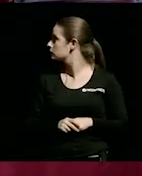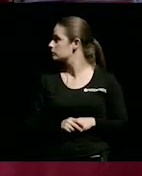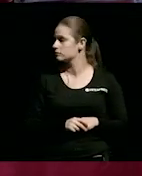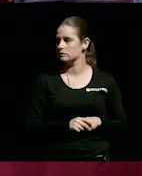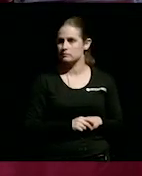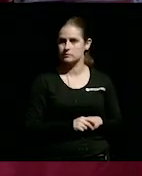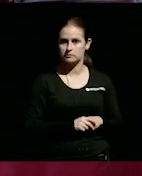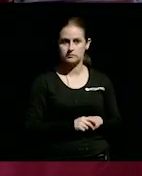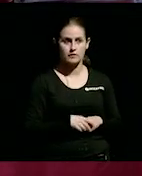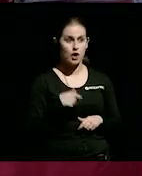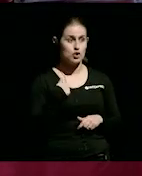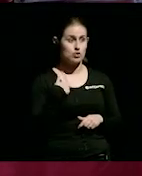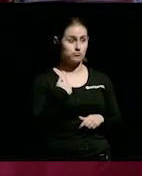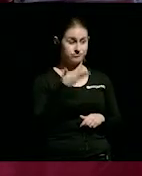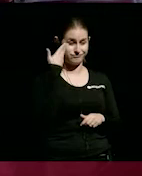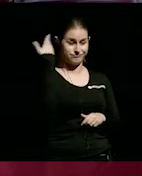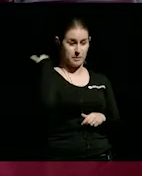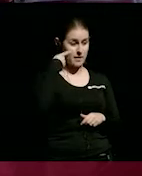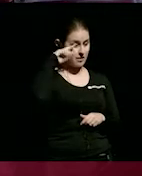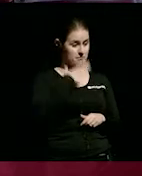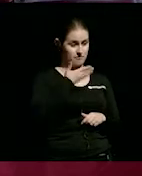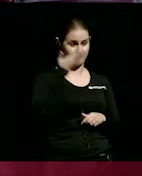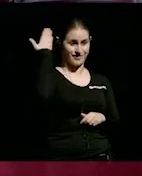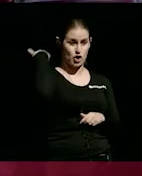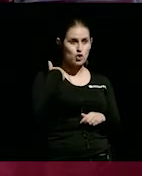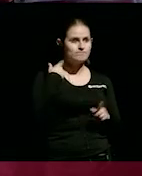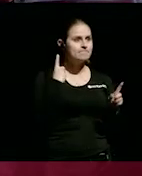Y es con lo que me encontré en ese momento.